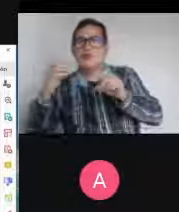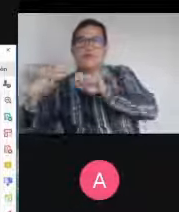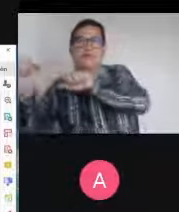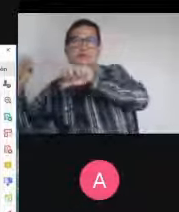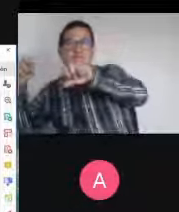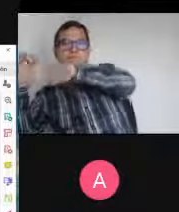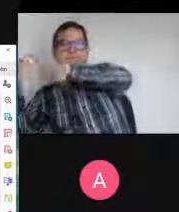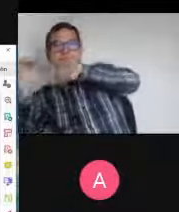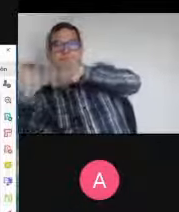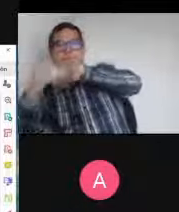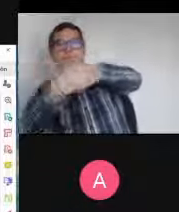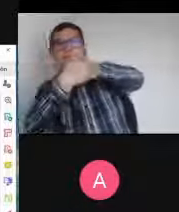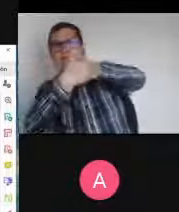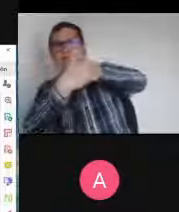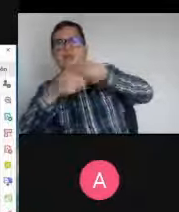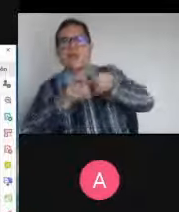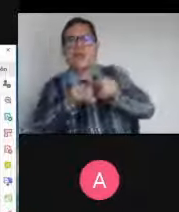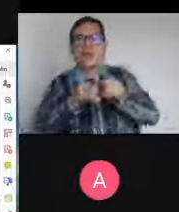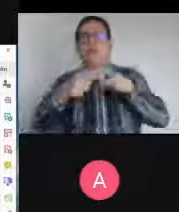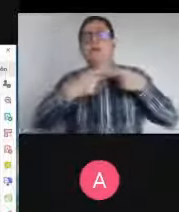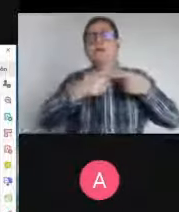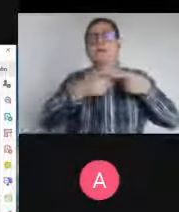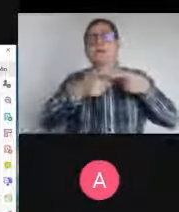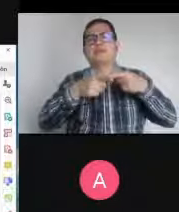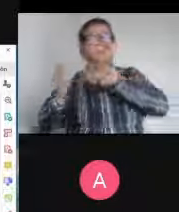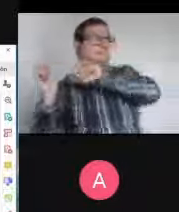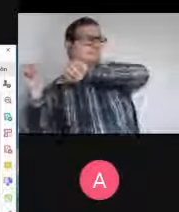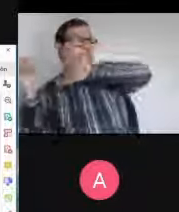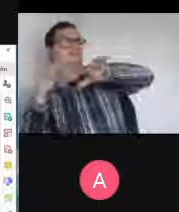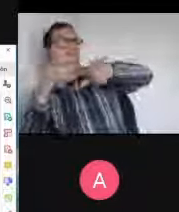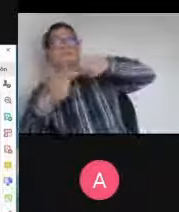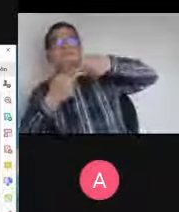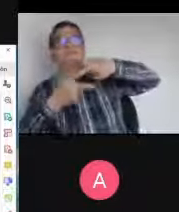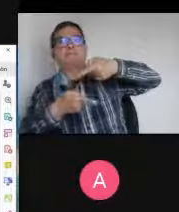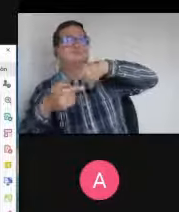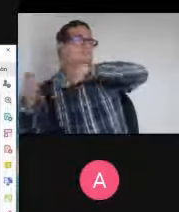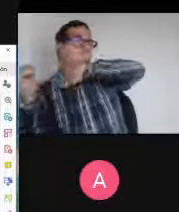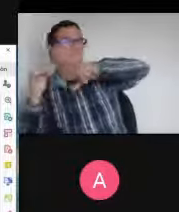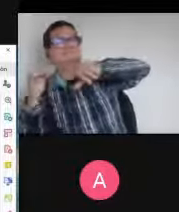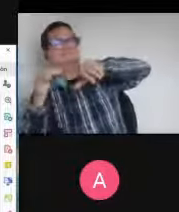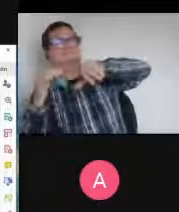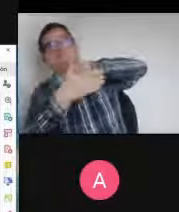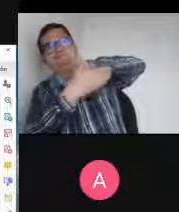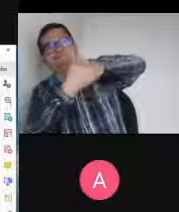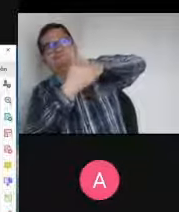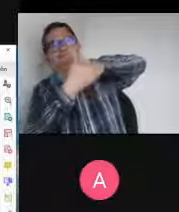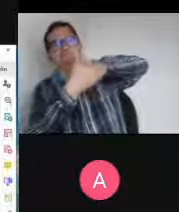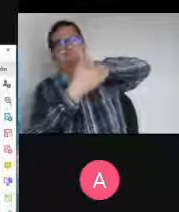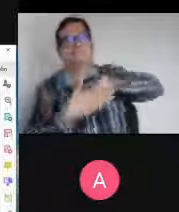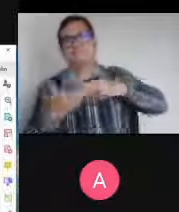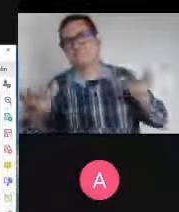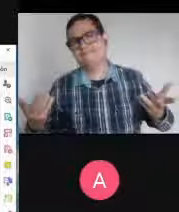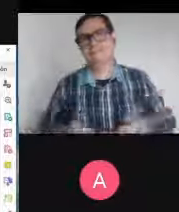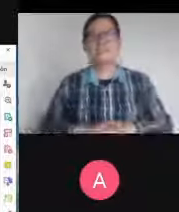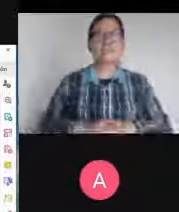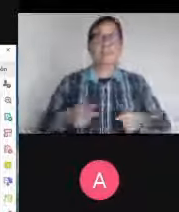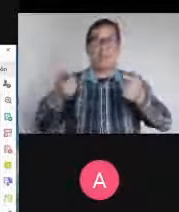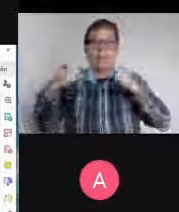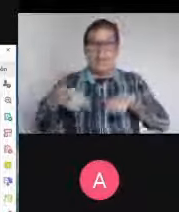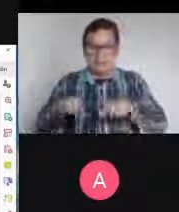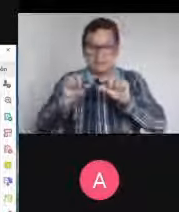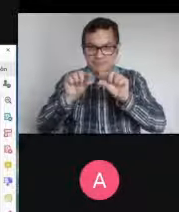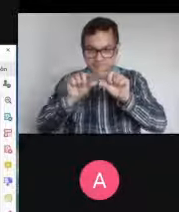comportaría como el circuito abierto que estaba explicando anteriormente. En la imagen inferior que estoy señalando con el